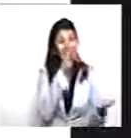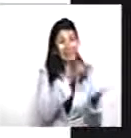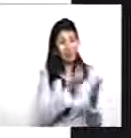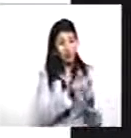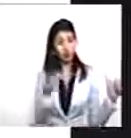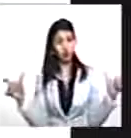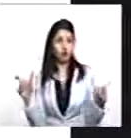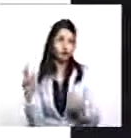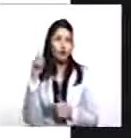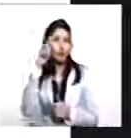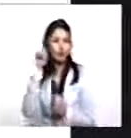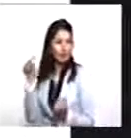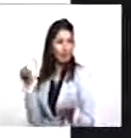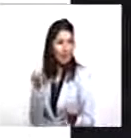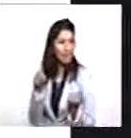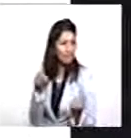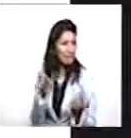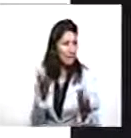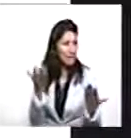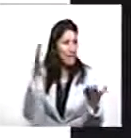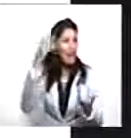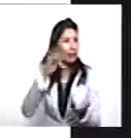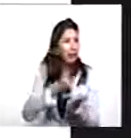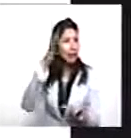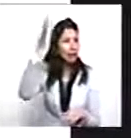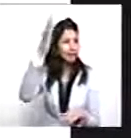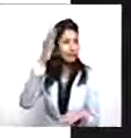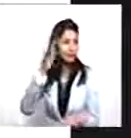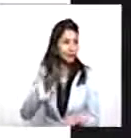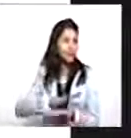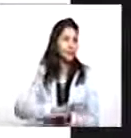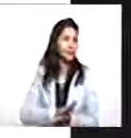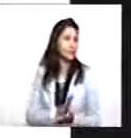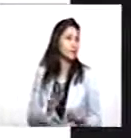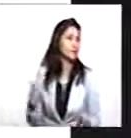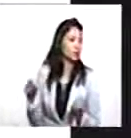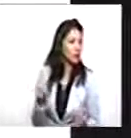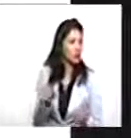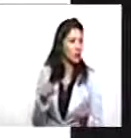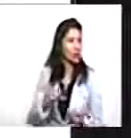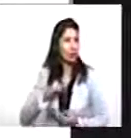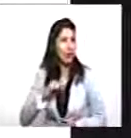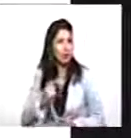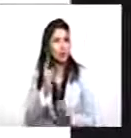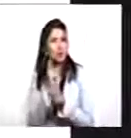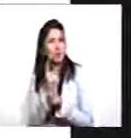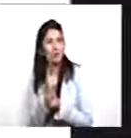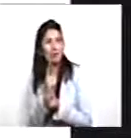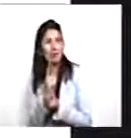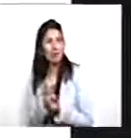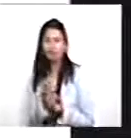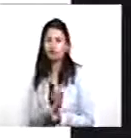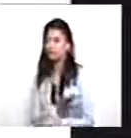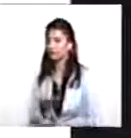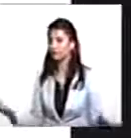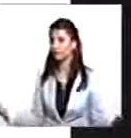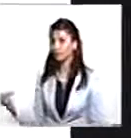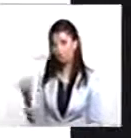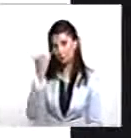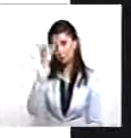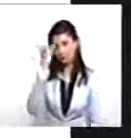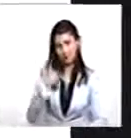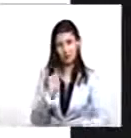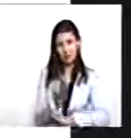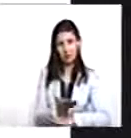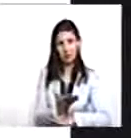través de una operación garantizada con un correspondiente número de acciones, con derechos políticos. Hay infinidad de ideas con las cuales